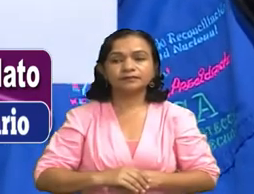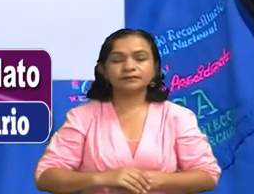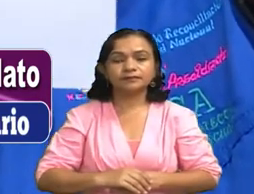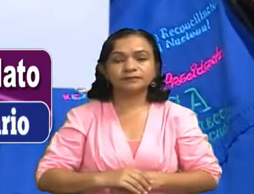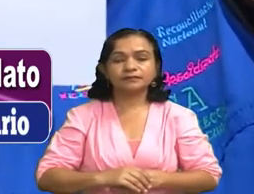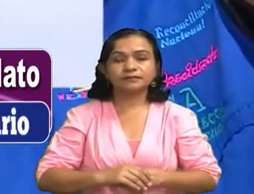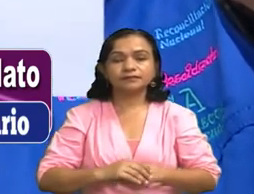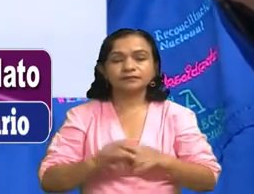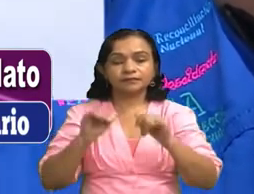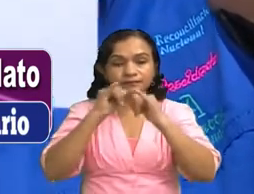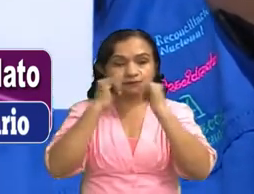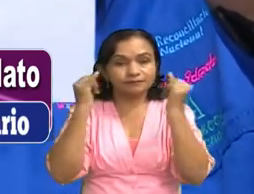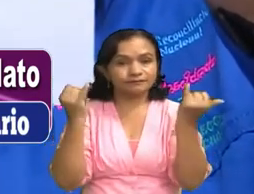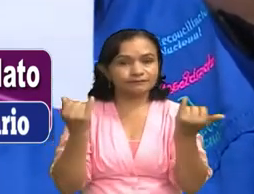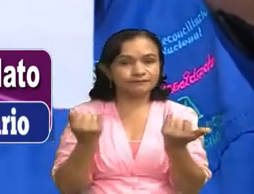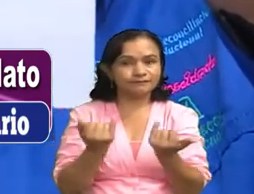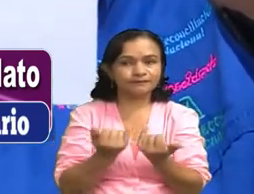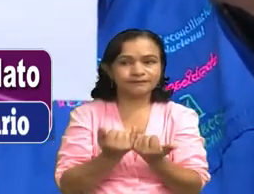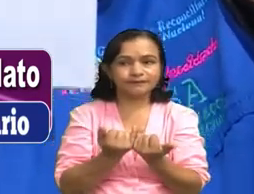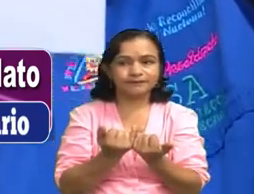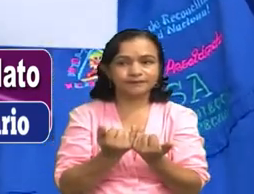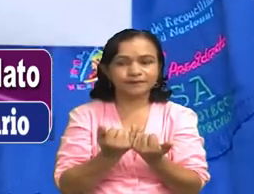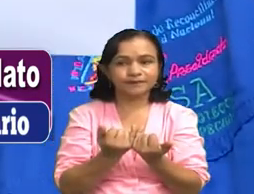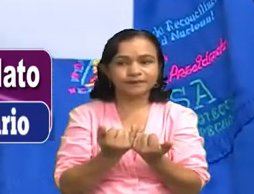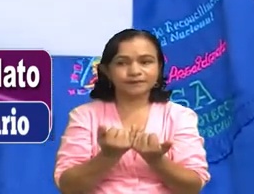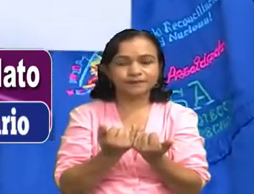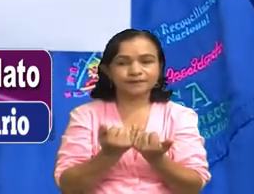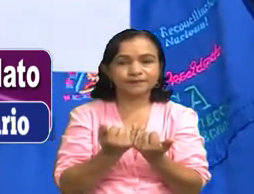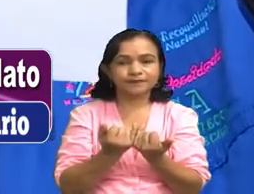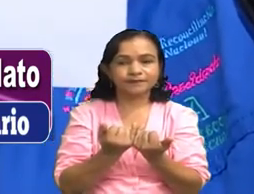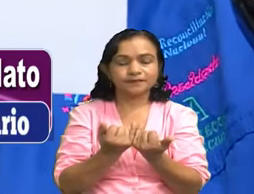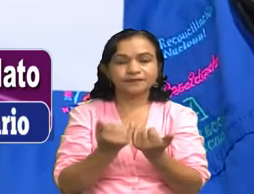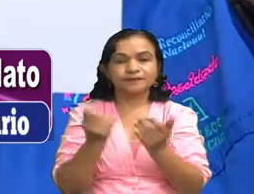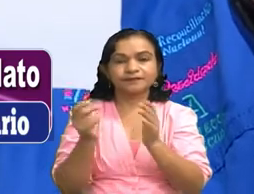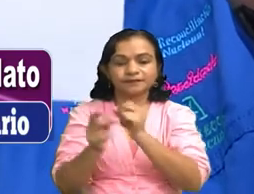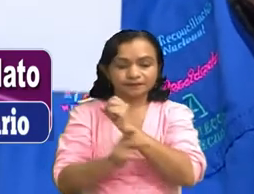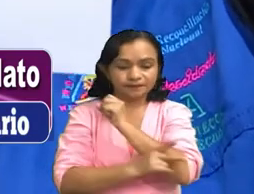al internacional, con